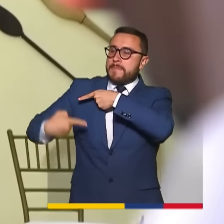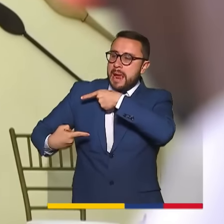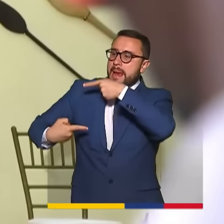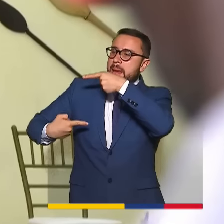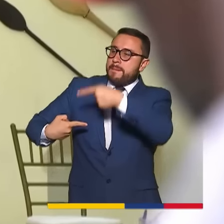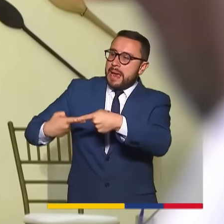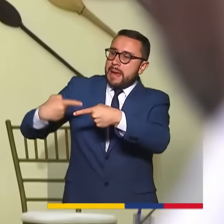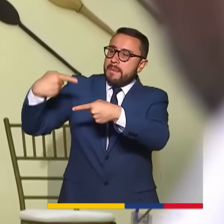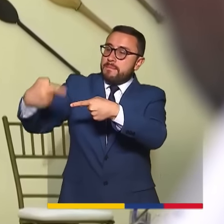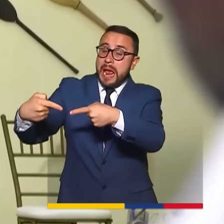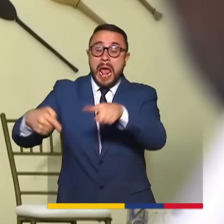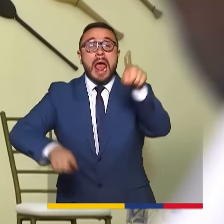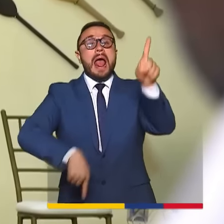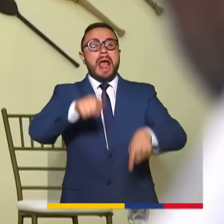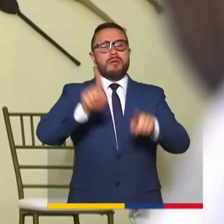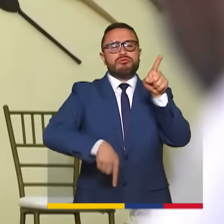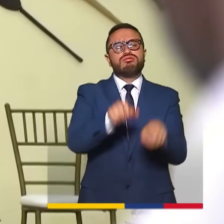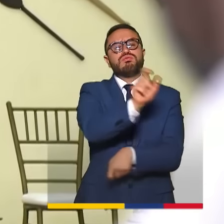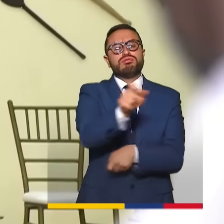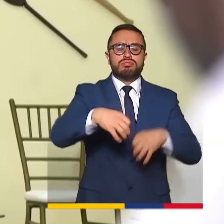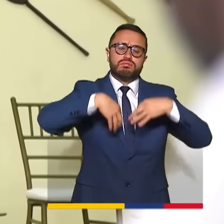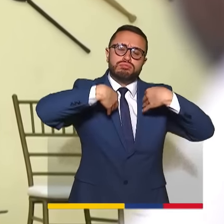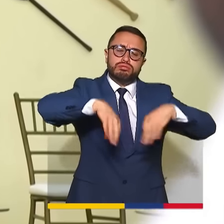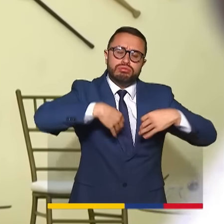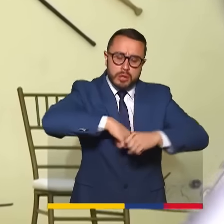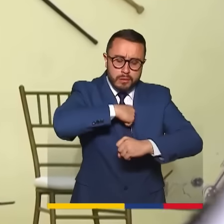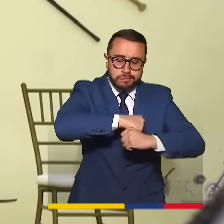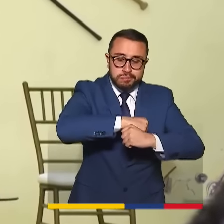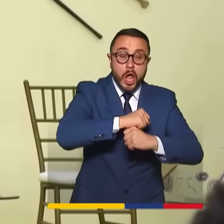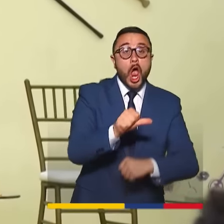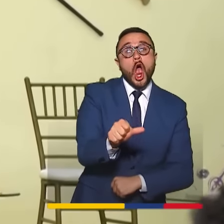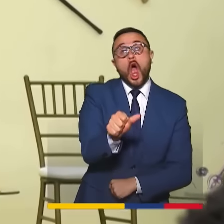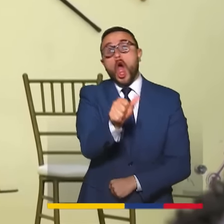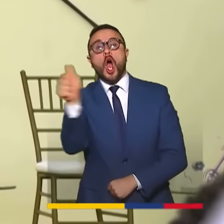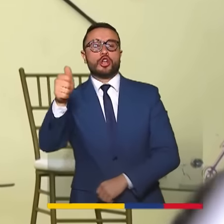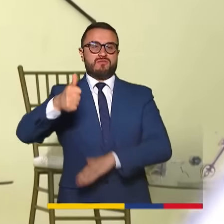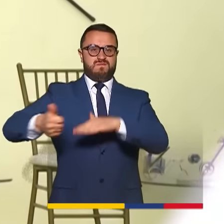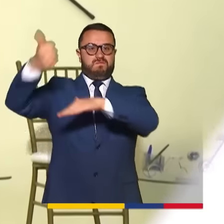unos como obreros y obreras, otro como el patrón.